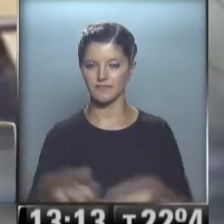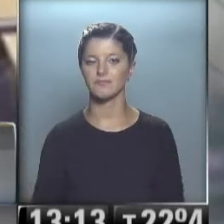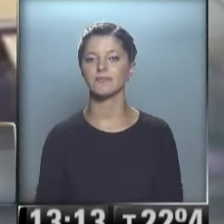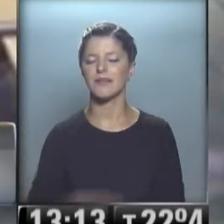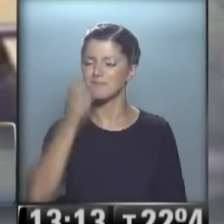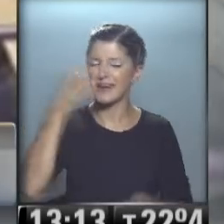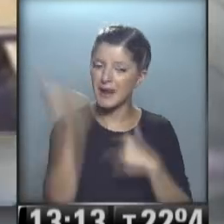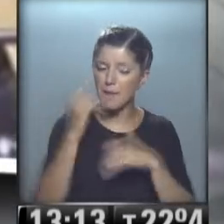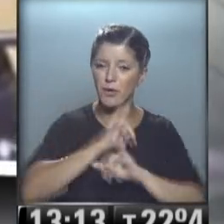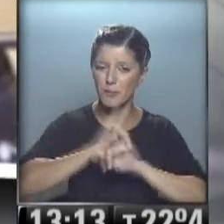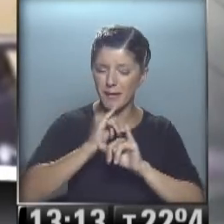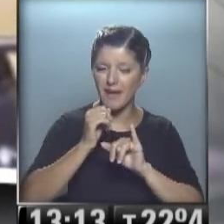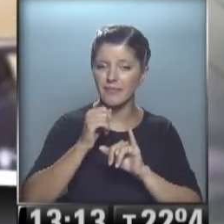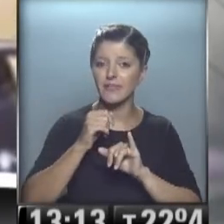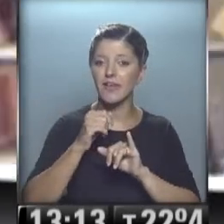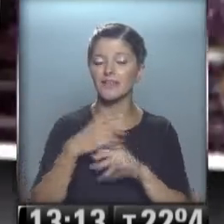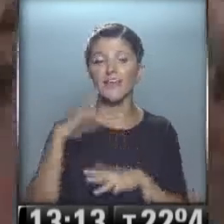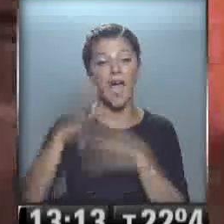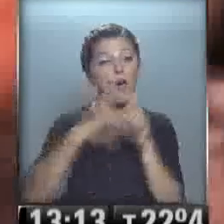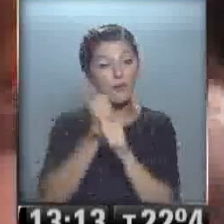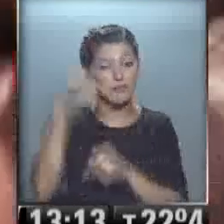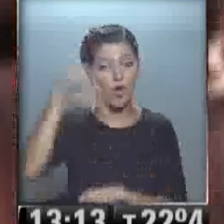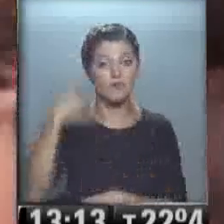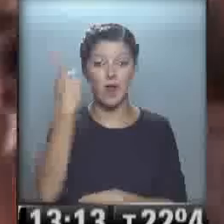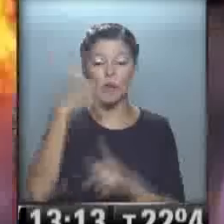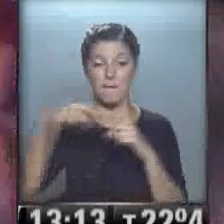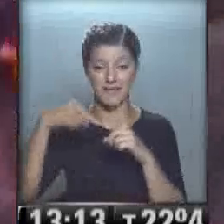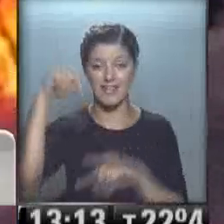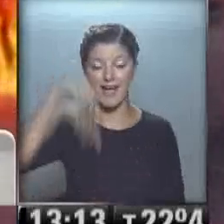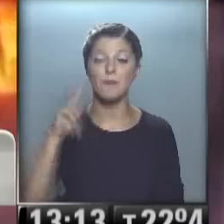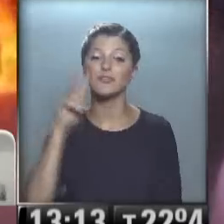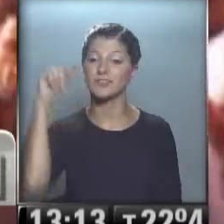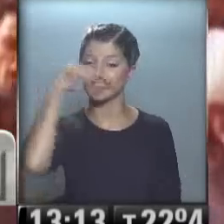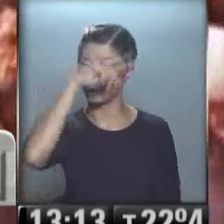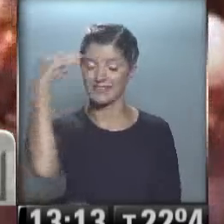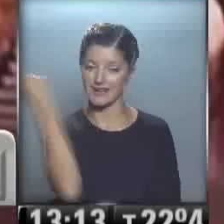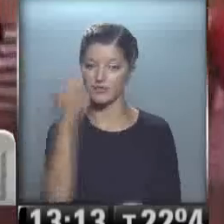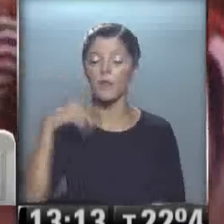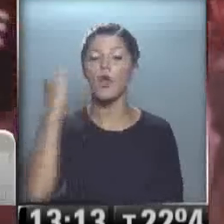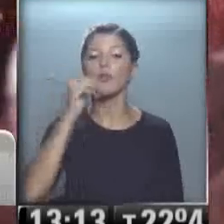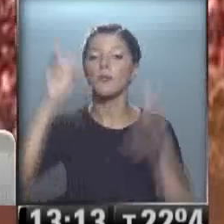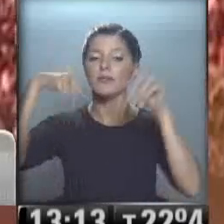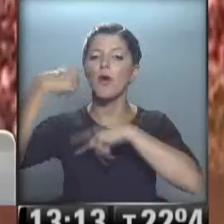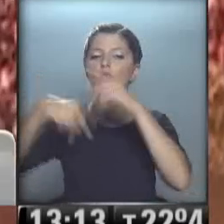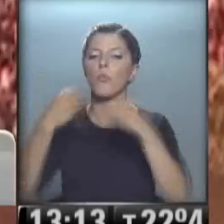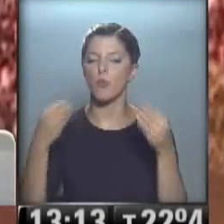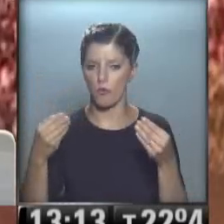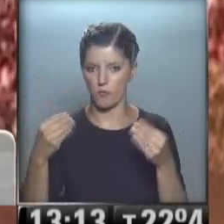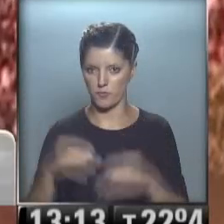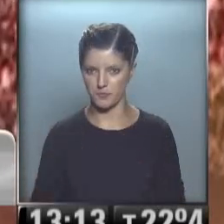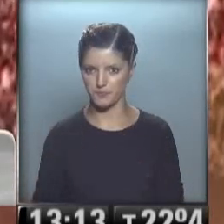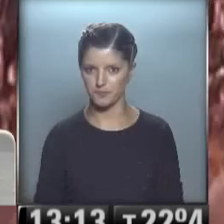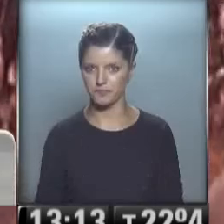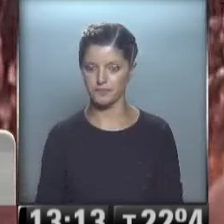4535-0709. Rapidito nos vamos a una pausa, recuerden, hasta las 13:30 con Visión 7 Internacional y le adelantamos el tema que vamos a desarrollar en el próximo bloque.